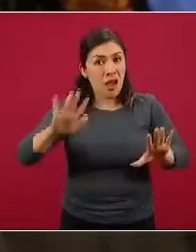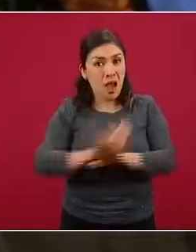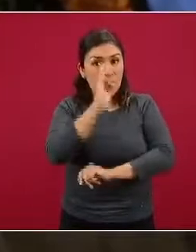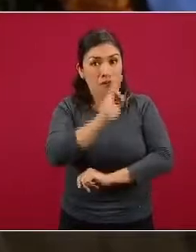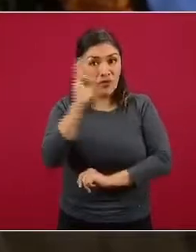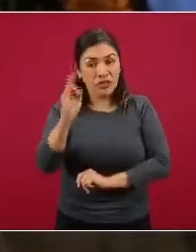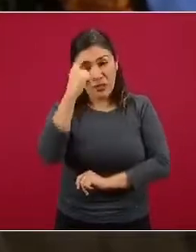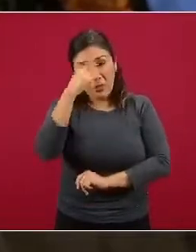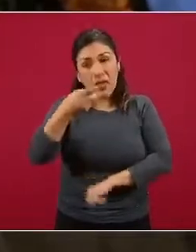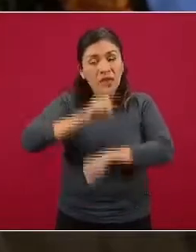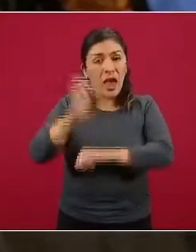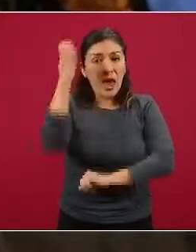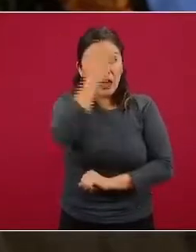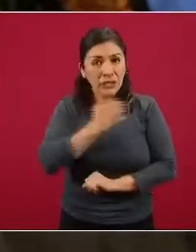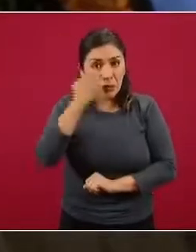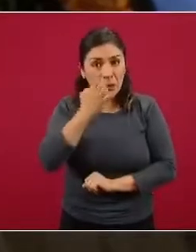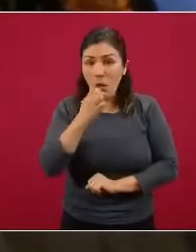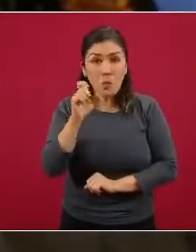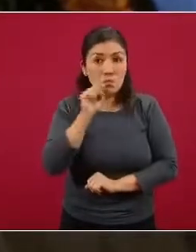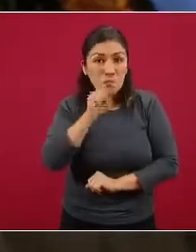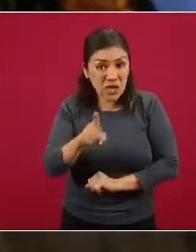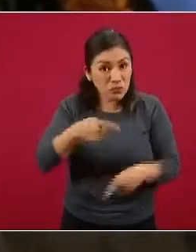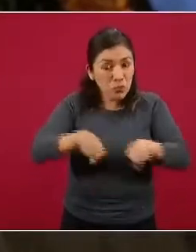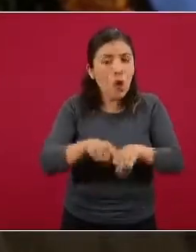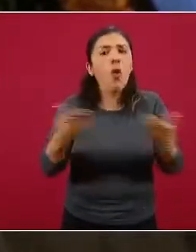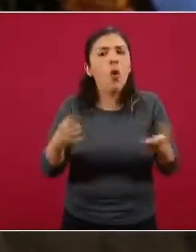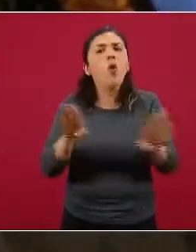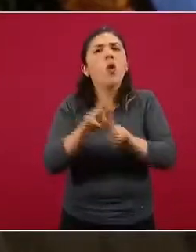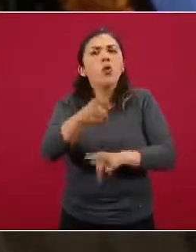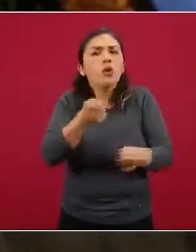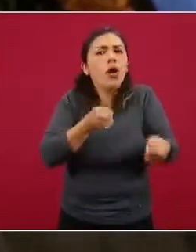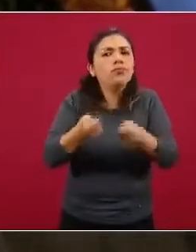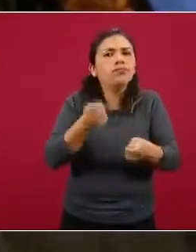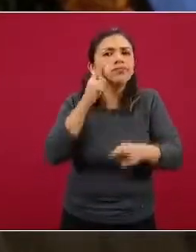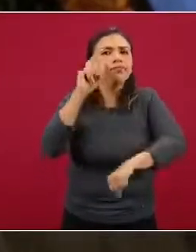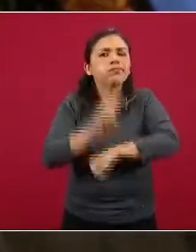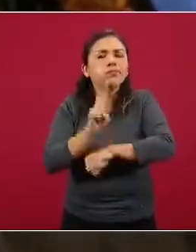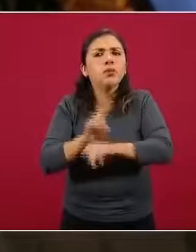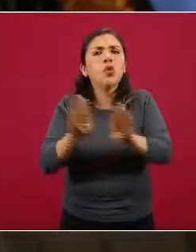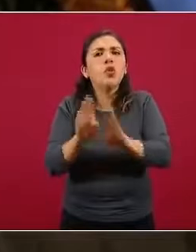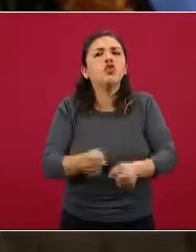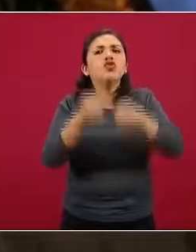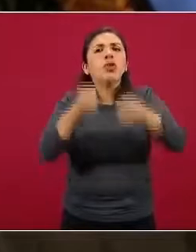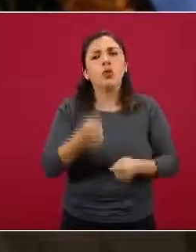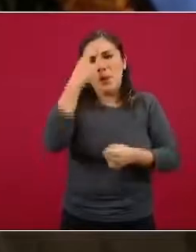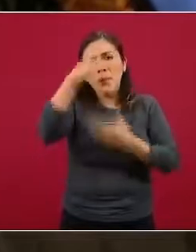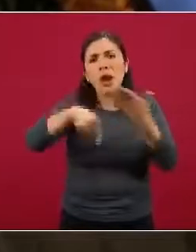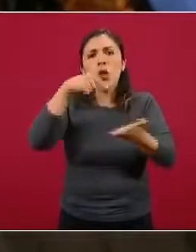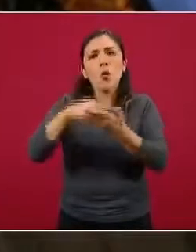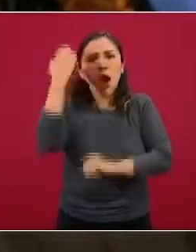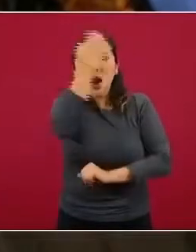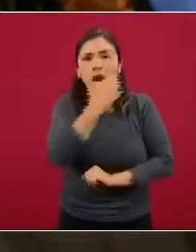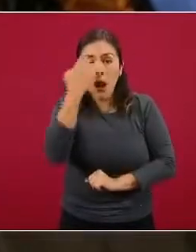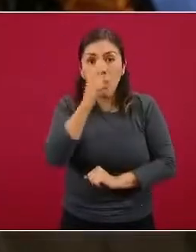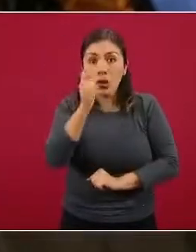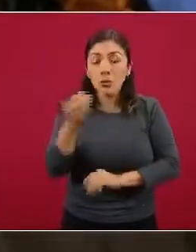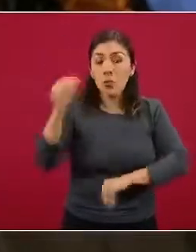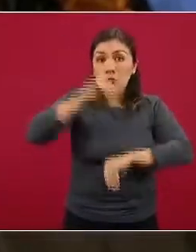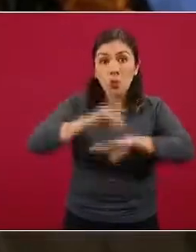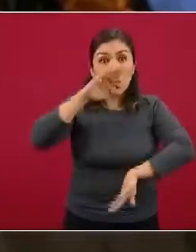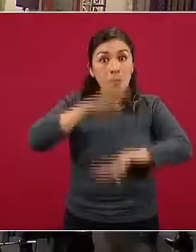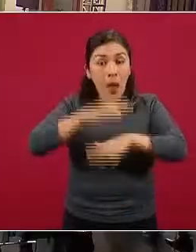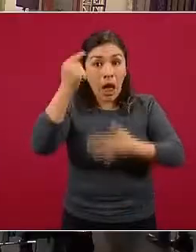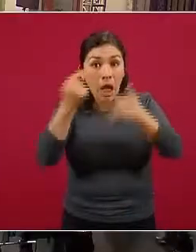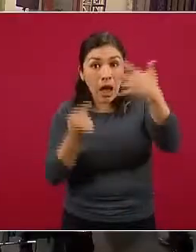el examen. De no ser así, ¿qué medidas de seguridad se van a utilizar en las sedes y si se va a ampliar el número de